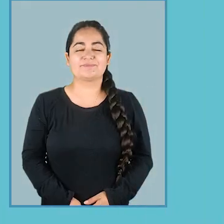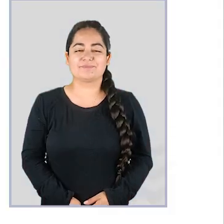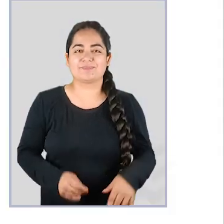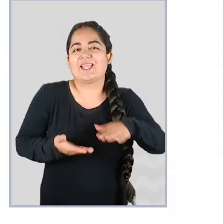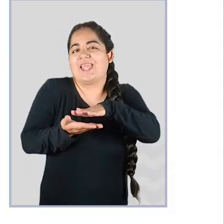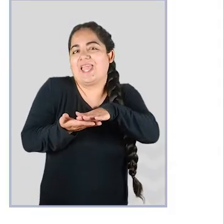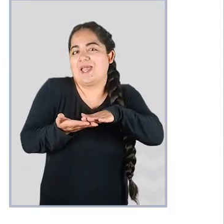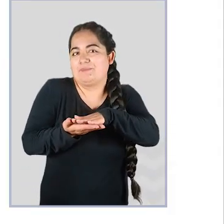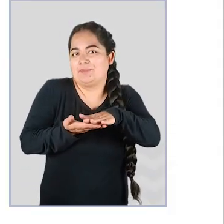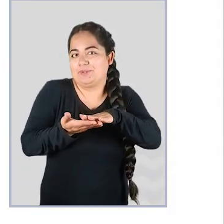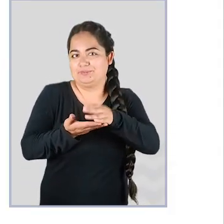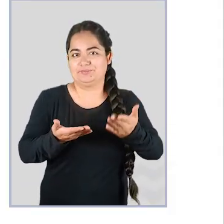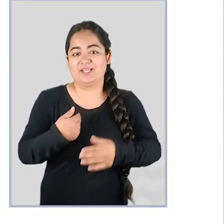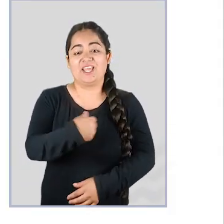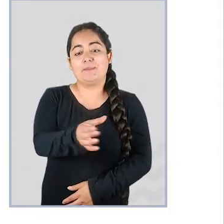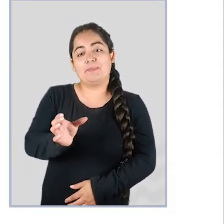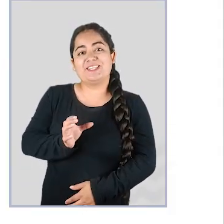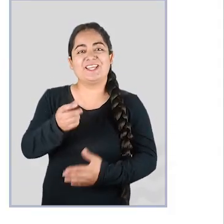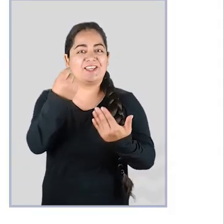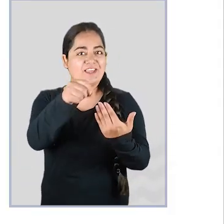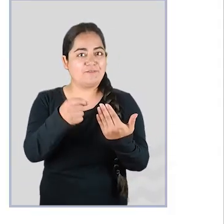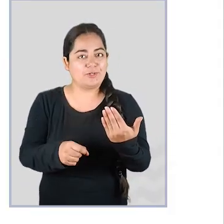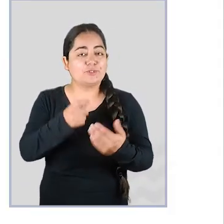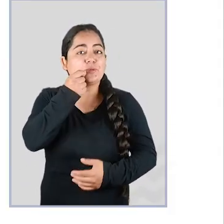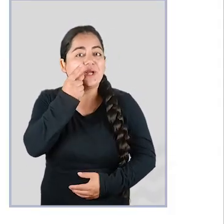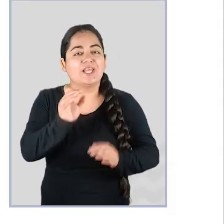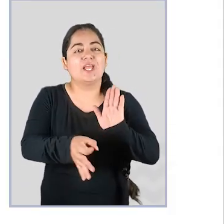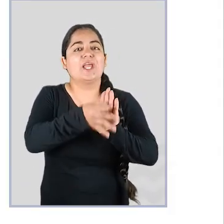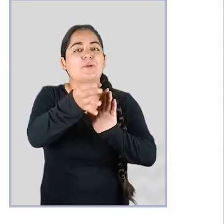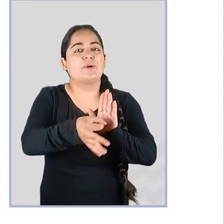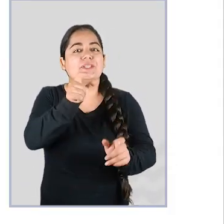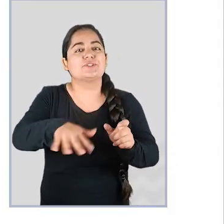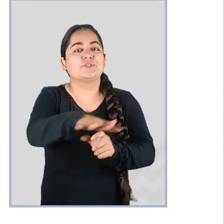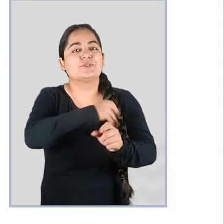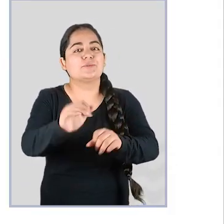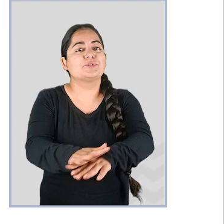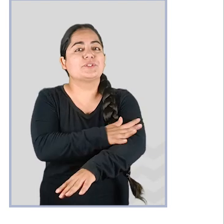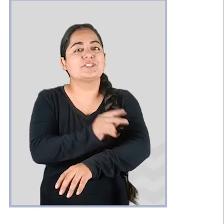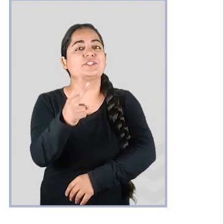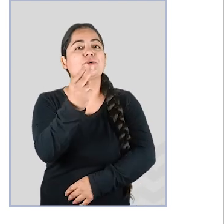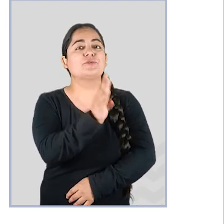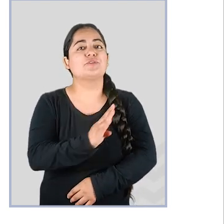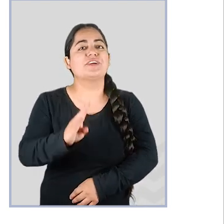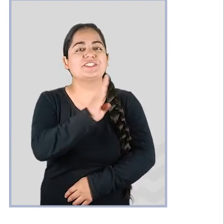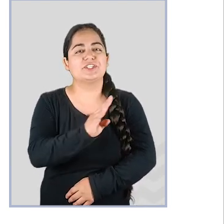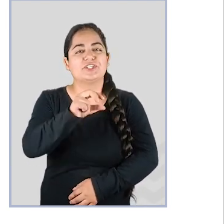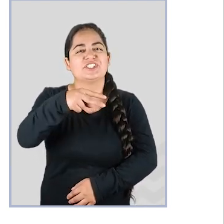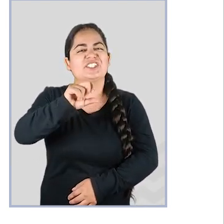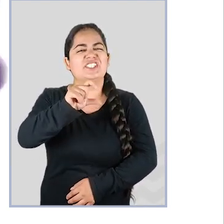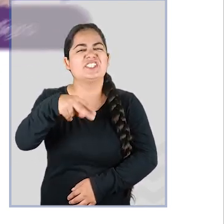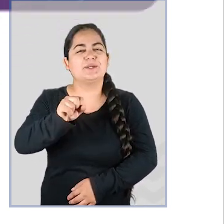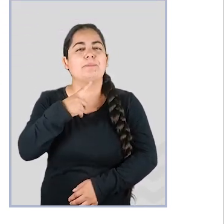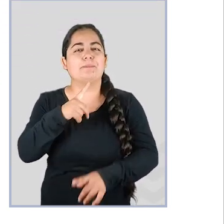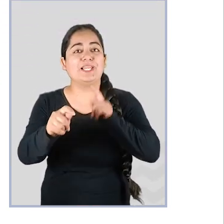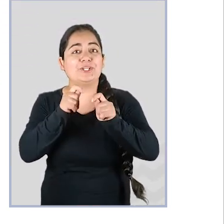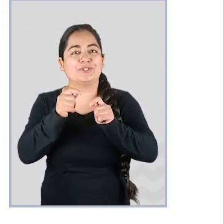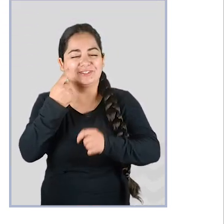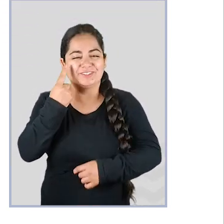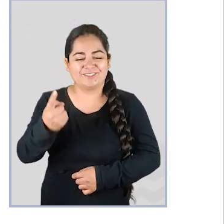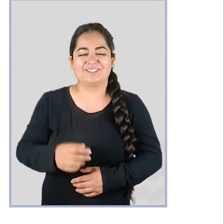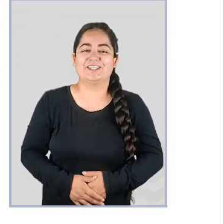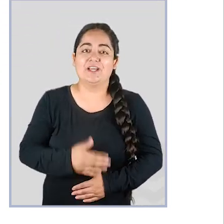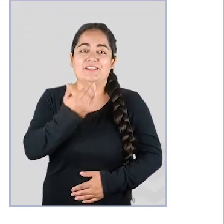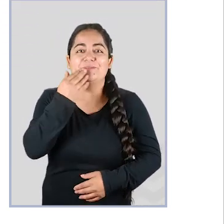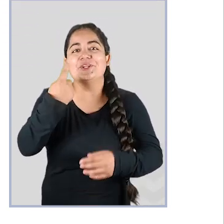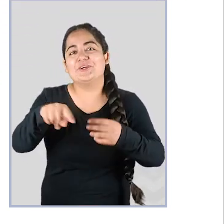Un ejemplo es la evaluación de la empatía en el cuento de la actividad socioemocional para segundo básico, Chinchilla en peligro, y también las